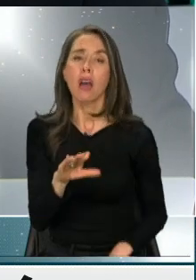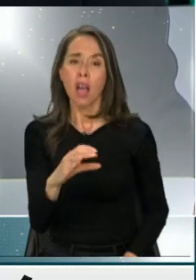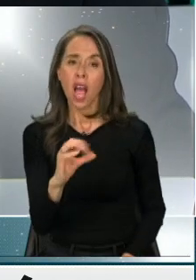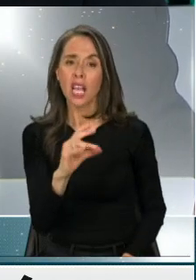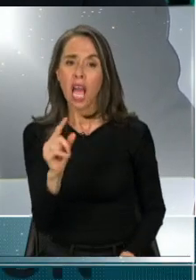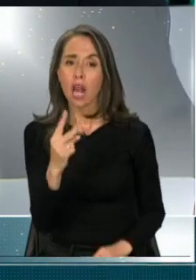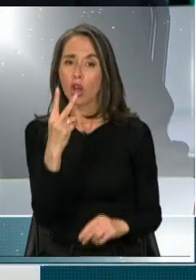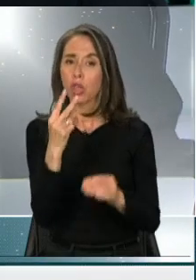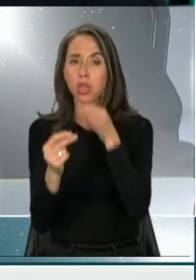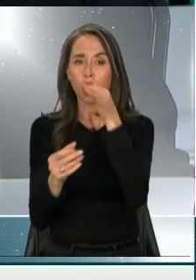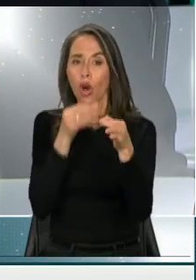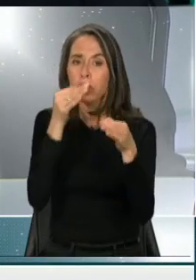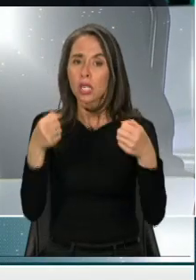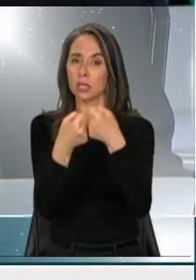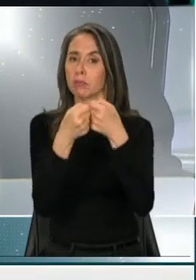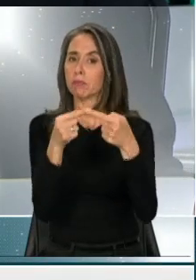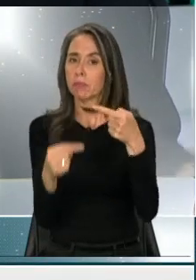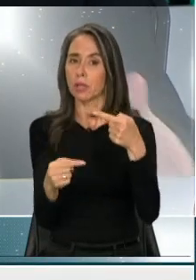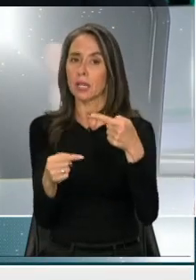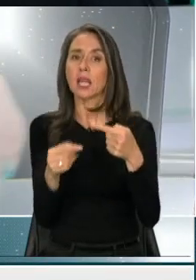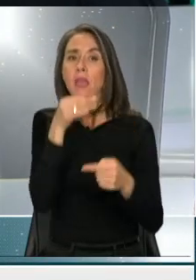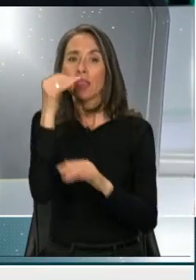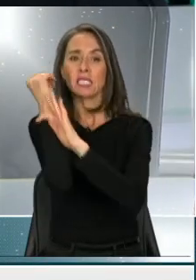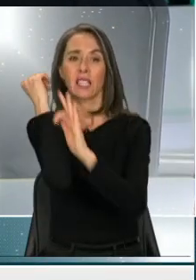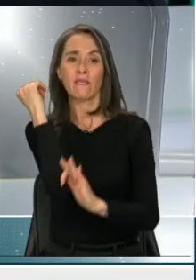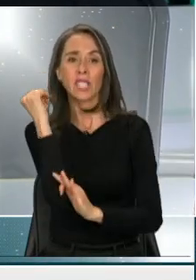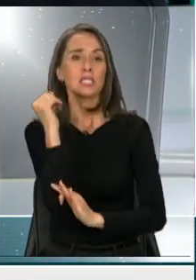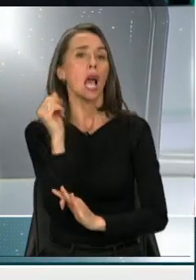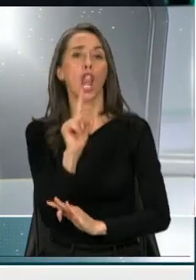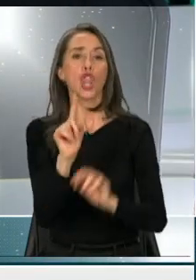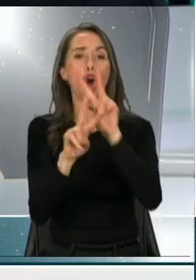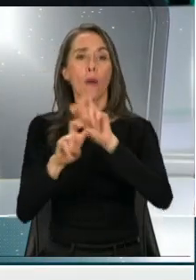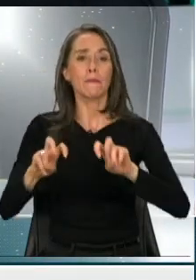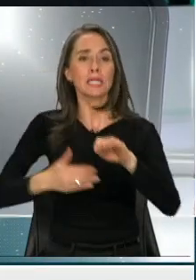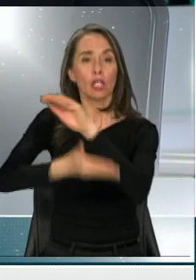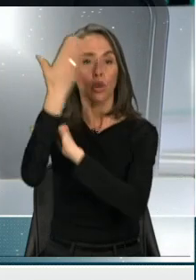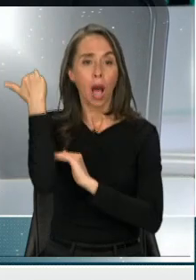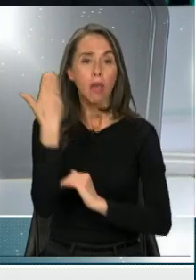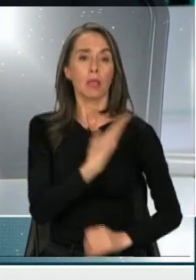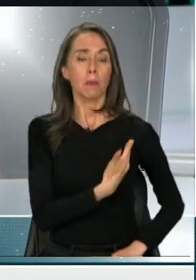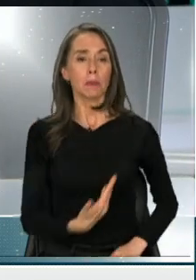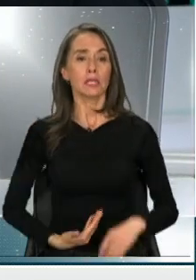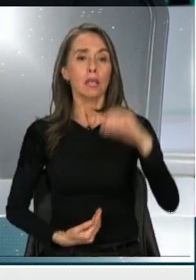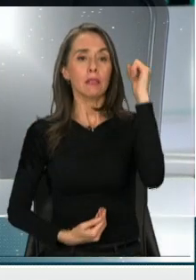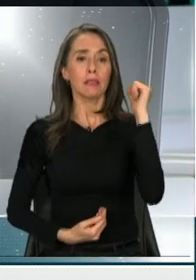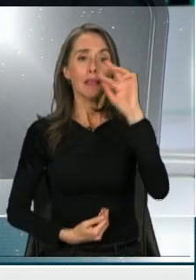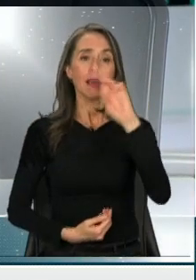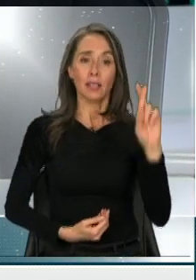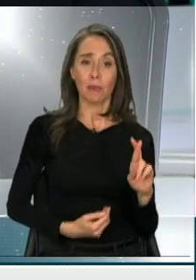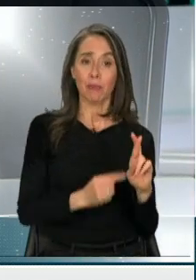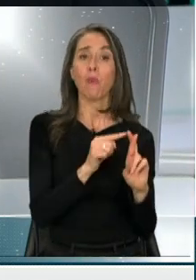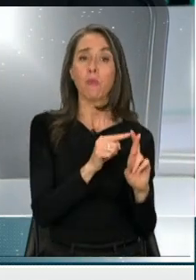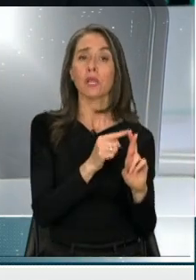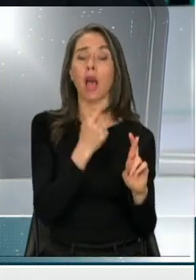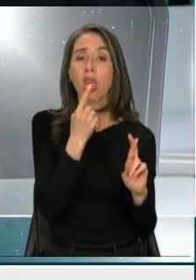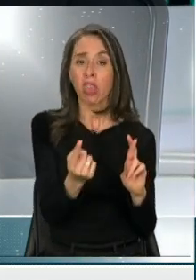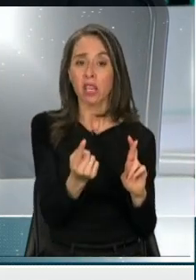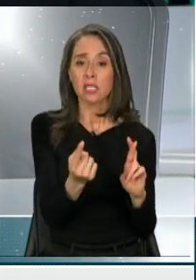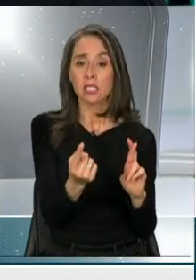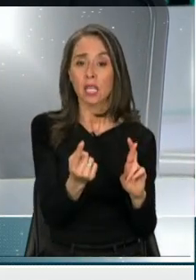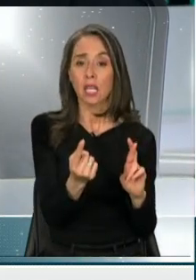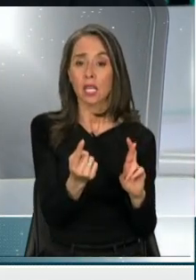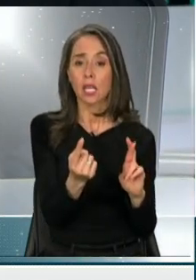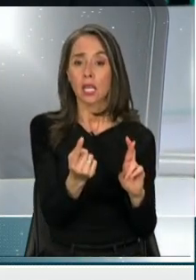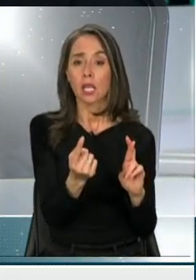contrapuestas la que escuchamos por parte de la fiscalía de que esto no fue investigado y la del propio presidente de la república a quien hoy día reafirma